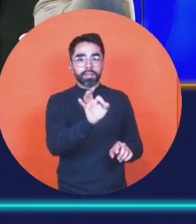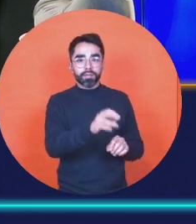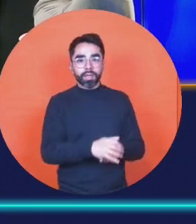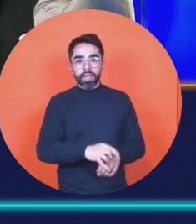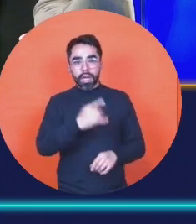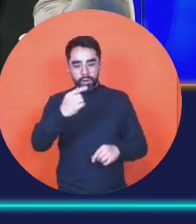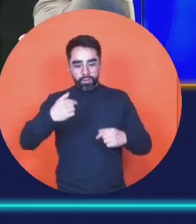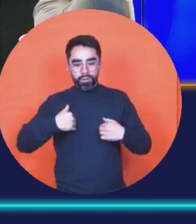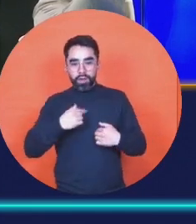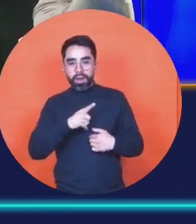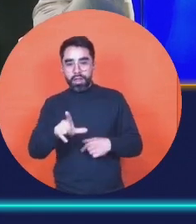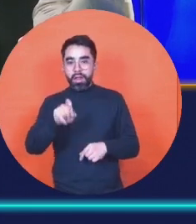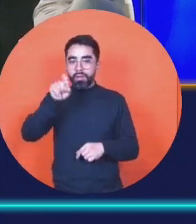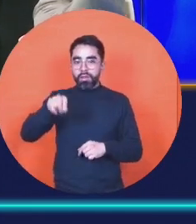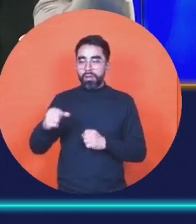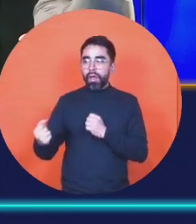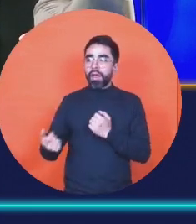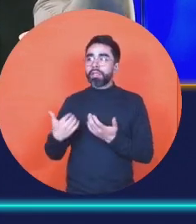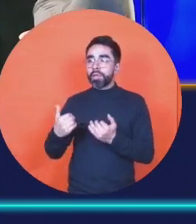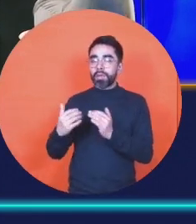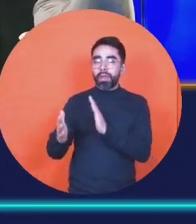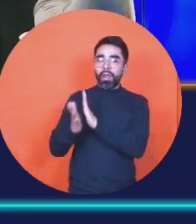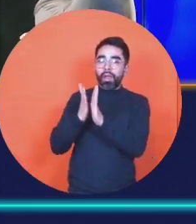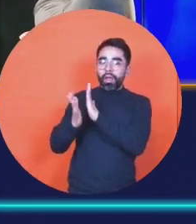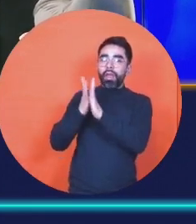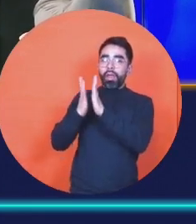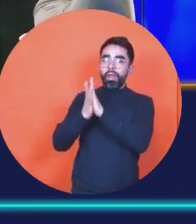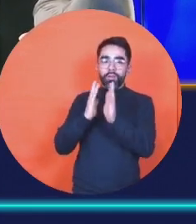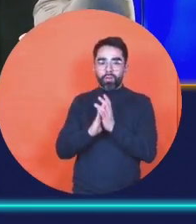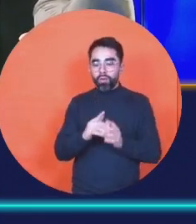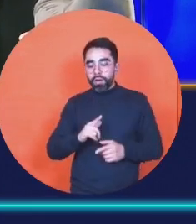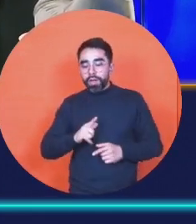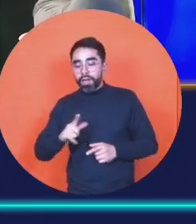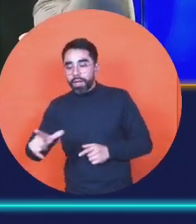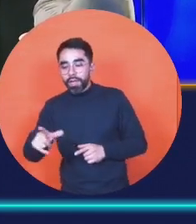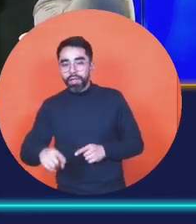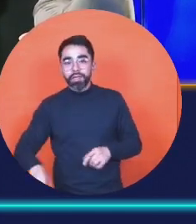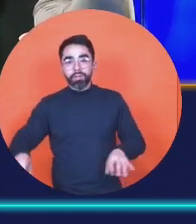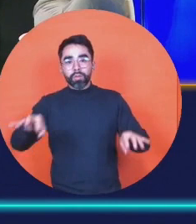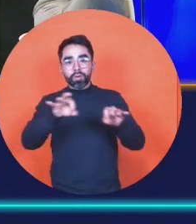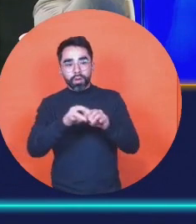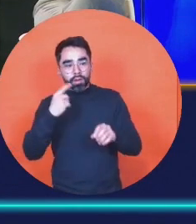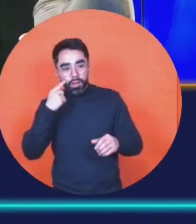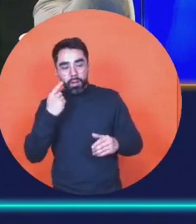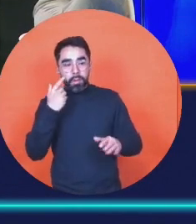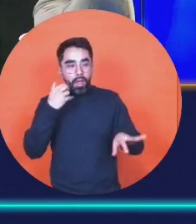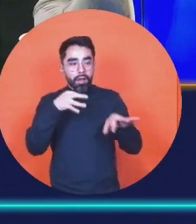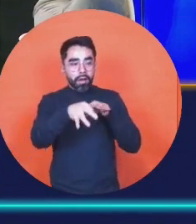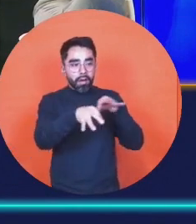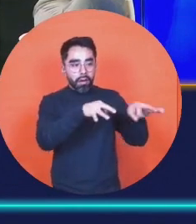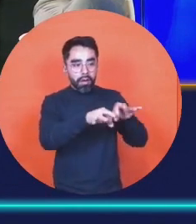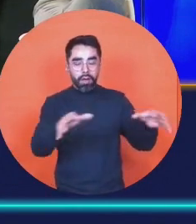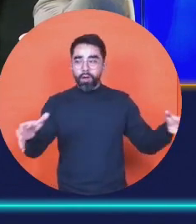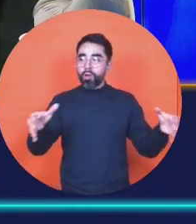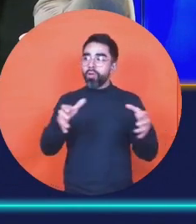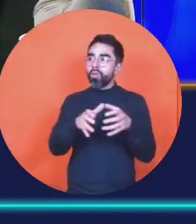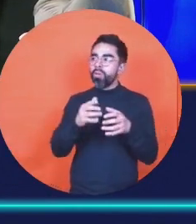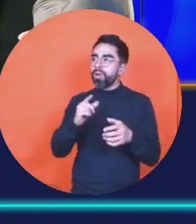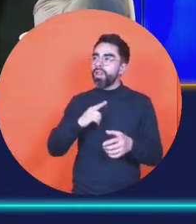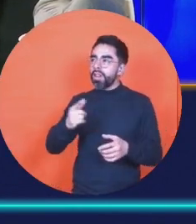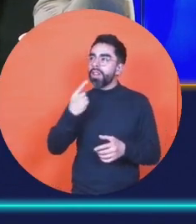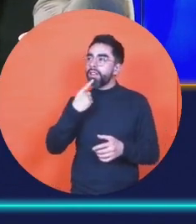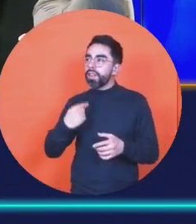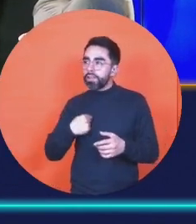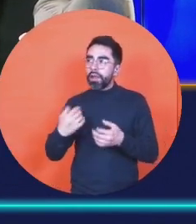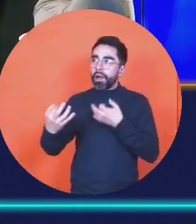necesario. Parte de los objetivos que cada uno de los líderes tiene es que usted cada vez lo necesiten menos en su equipo. Y esa es una de las estrategias que mejor